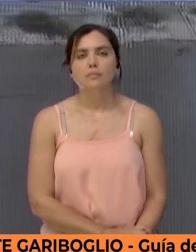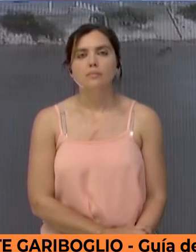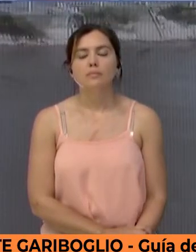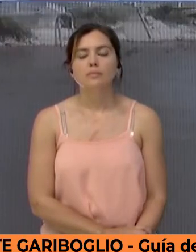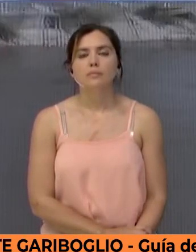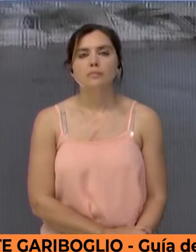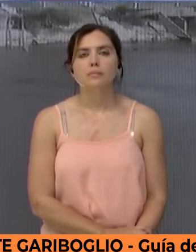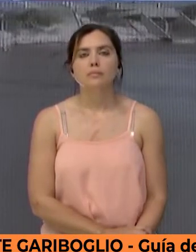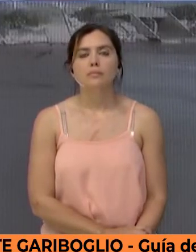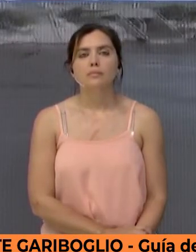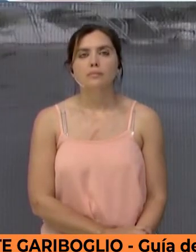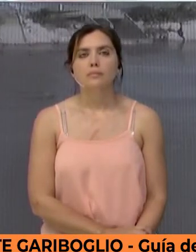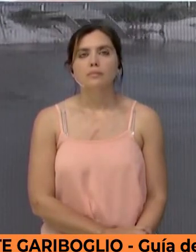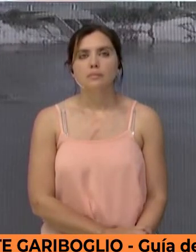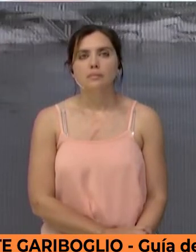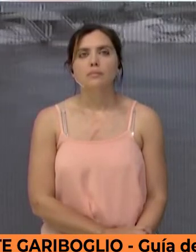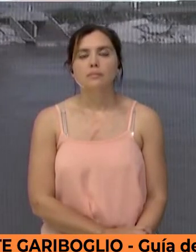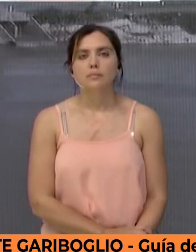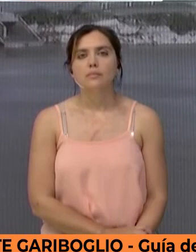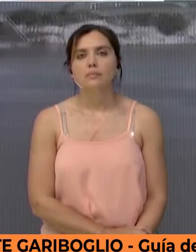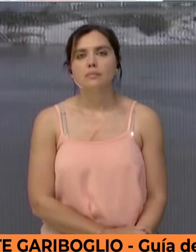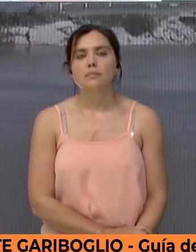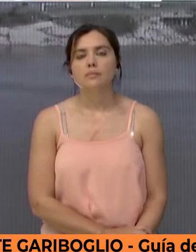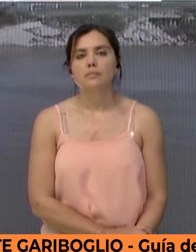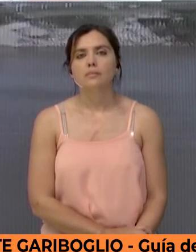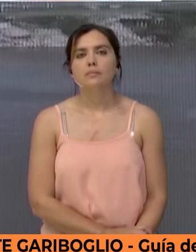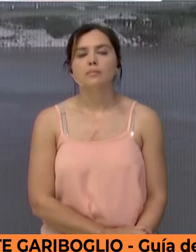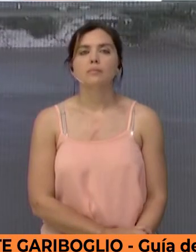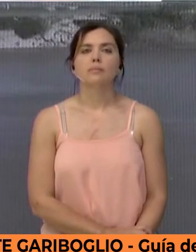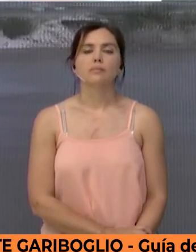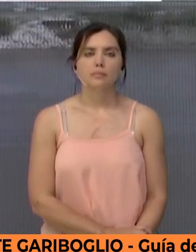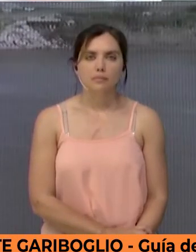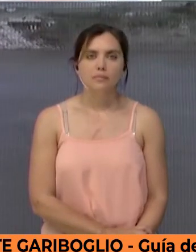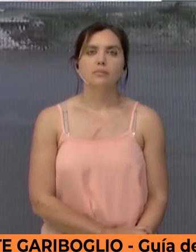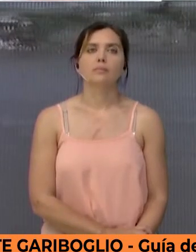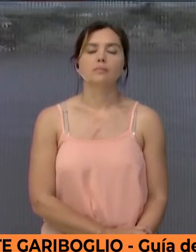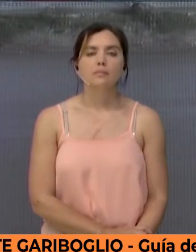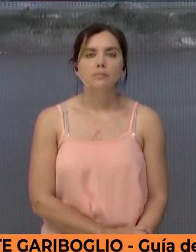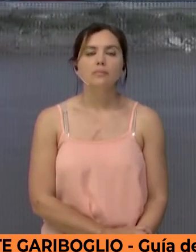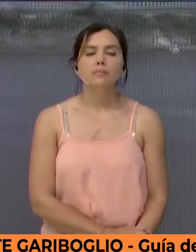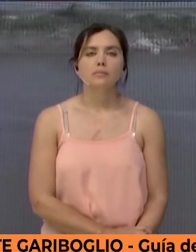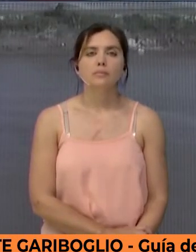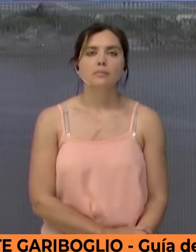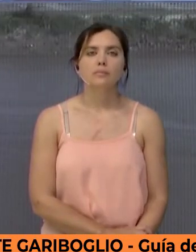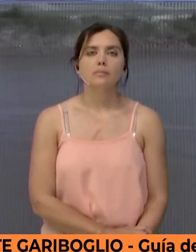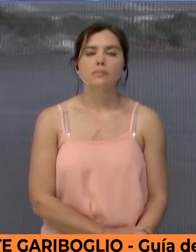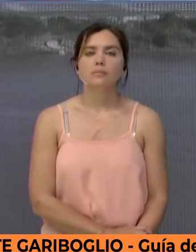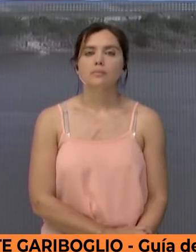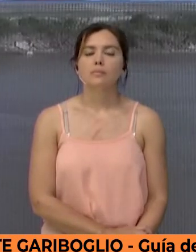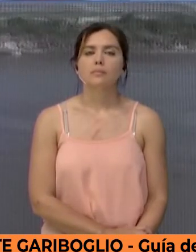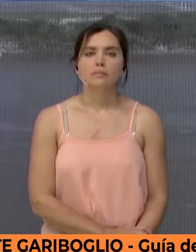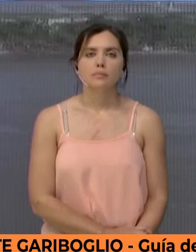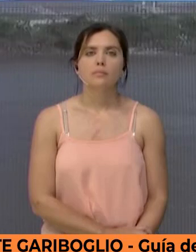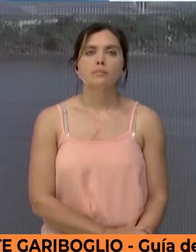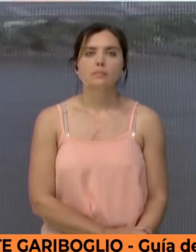que es el espacio Gurupí. Primeramente, el año pasado puesta en marcha de lo que habíamos dicho los senderos, luego el plan de manejo, el